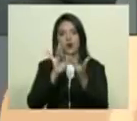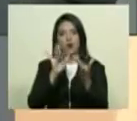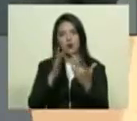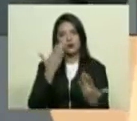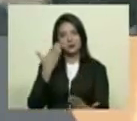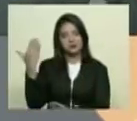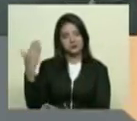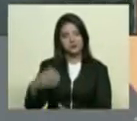los estudios adelante